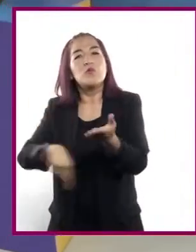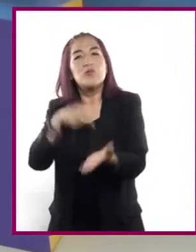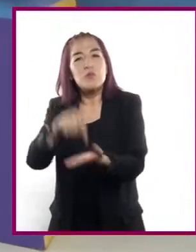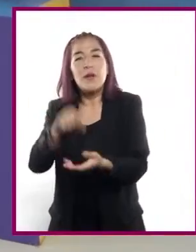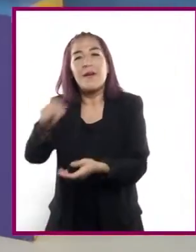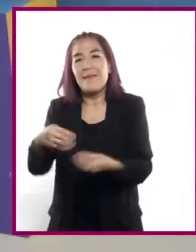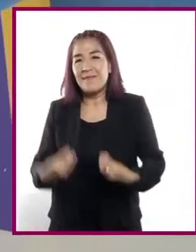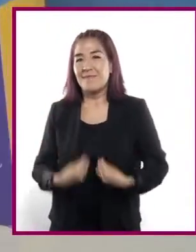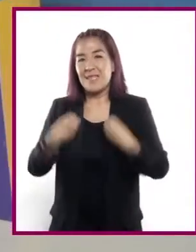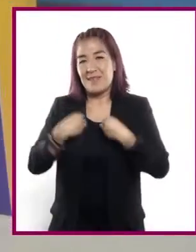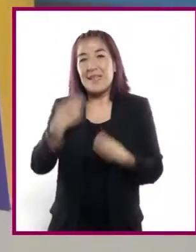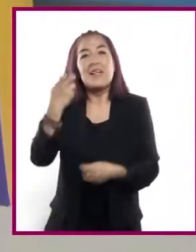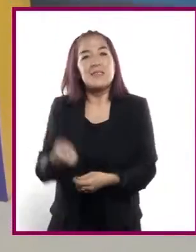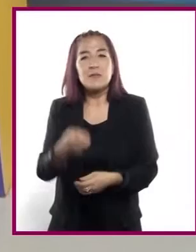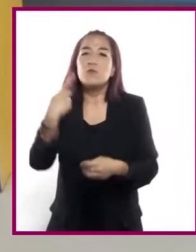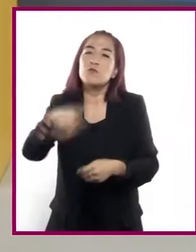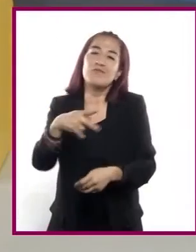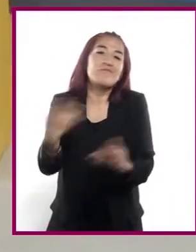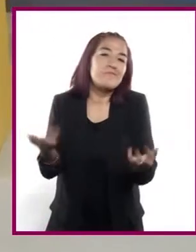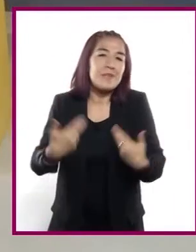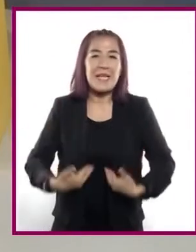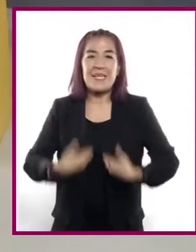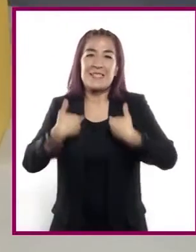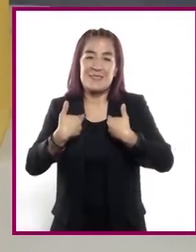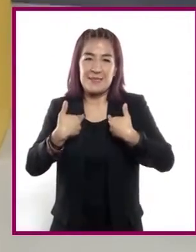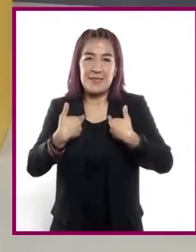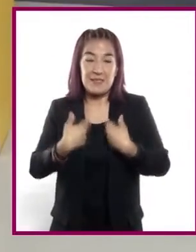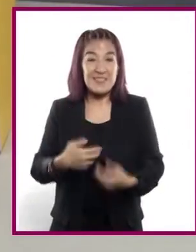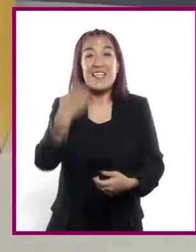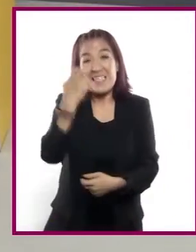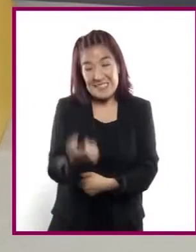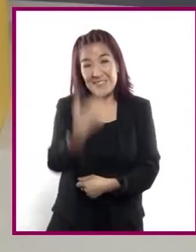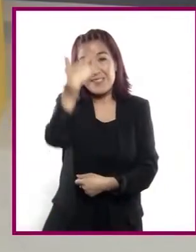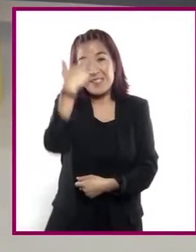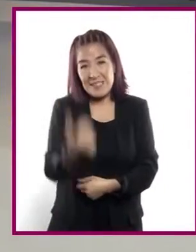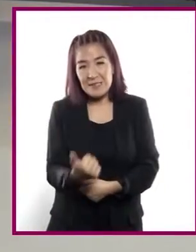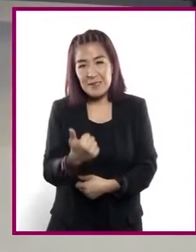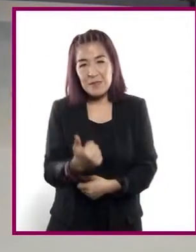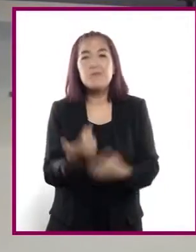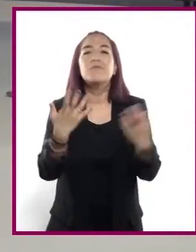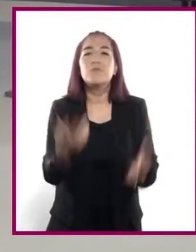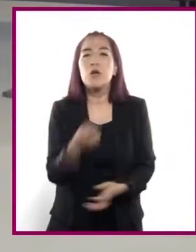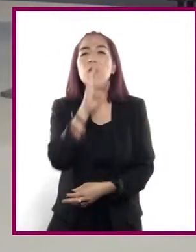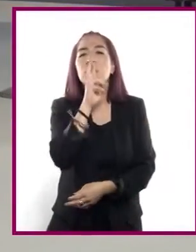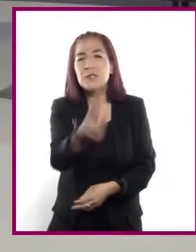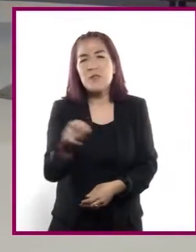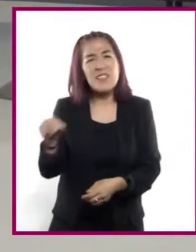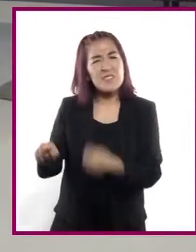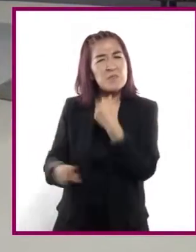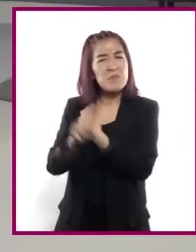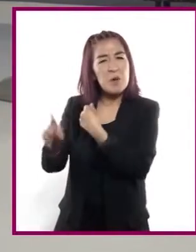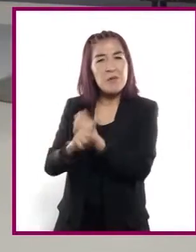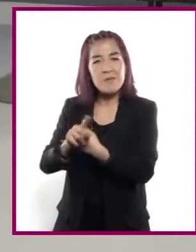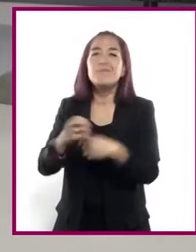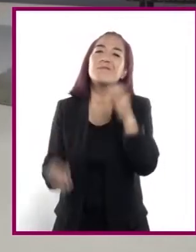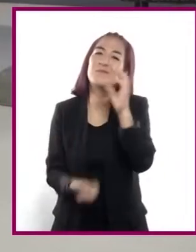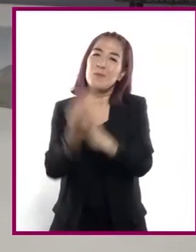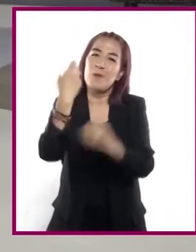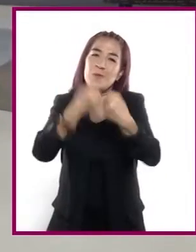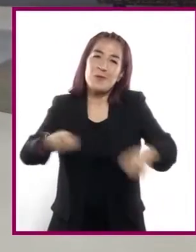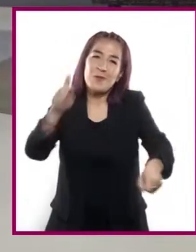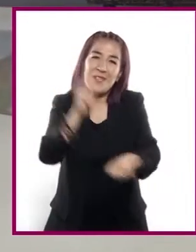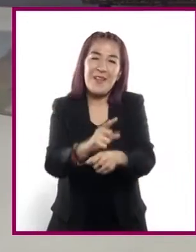se convierten en lugares de residencia. En consecuencia, y resultado de ello, se conforman